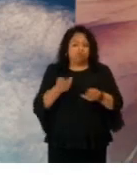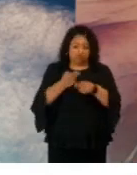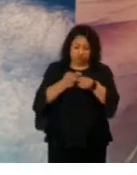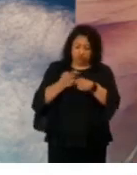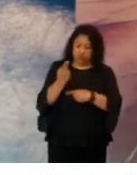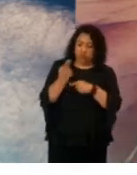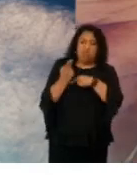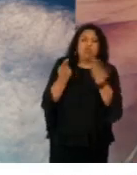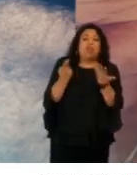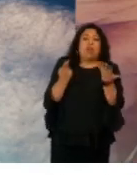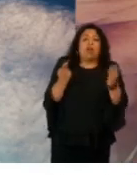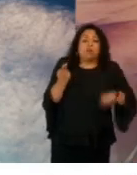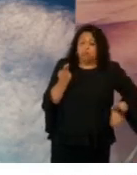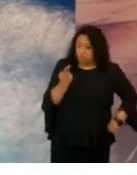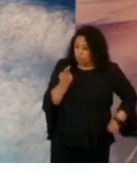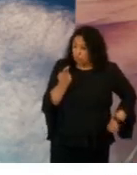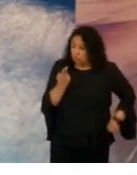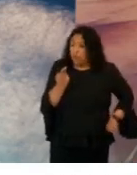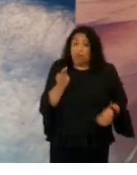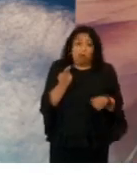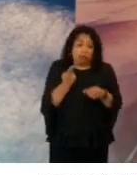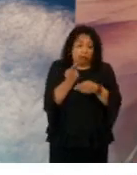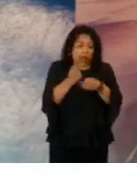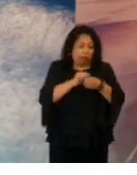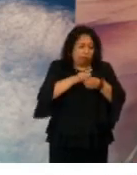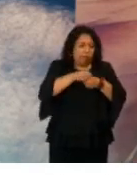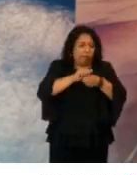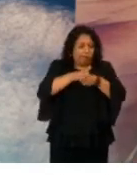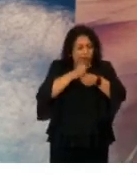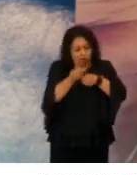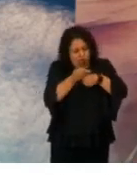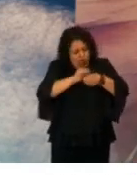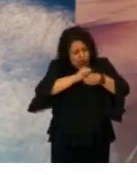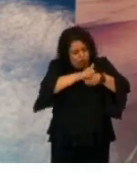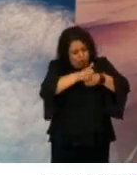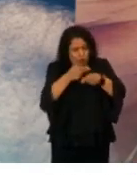Sí. No, porque hay que pelar las papas.